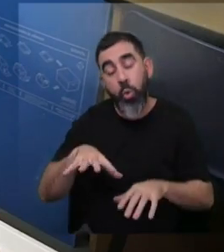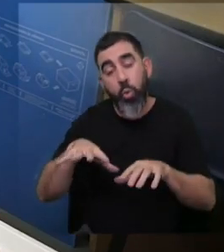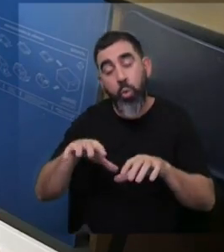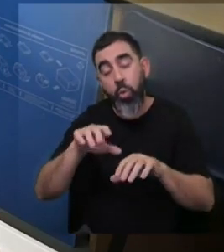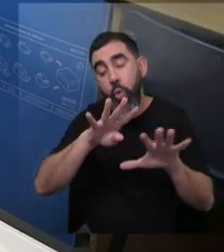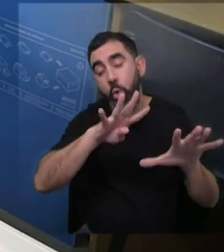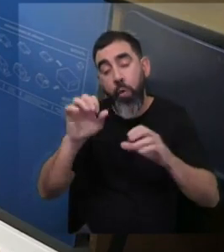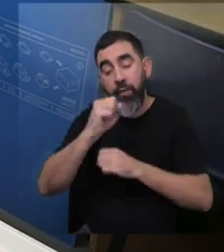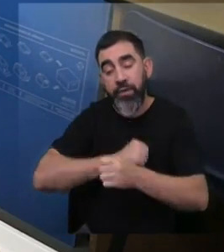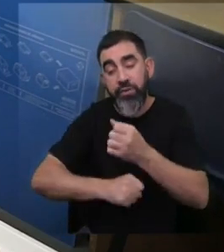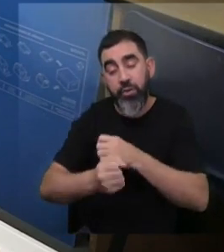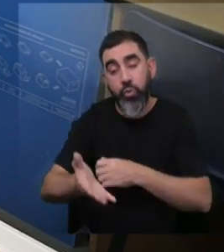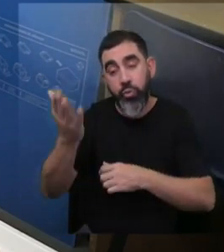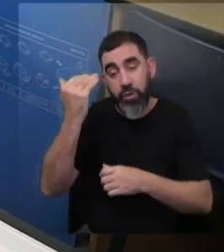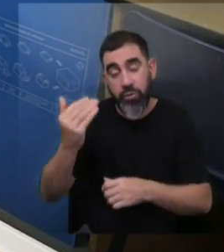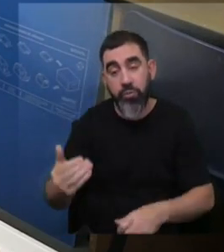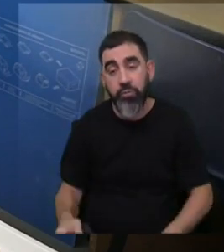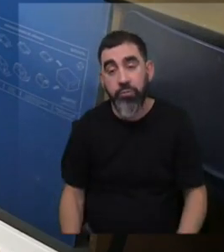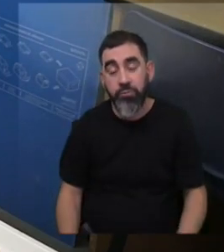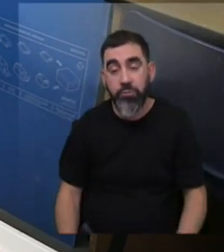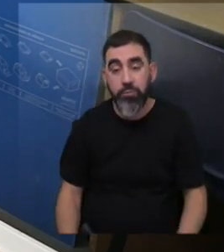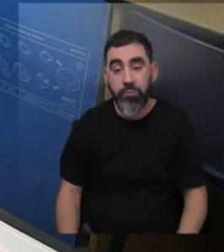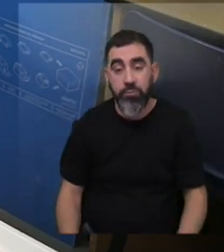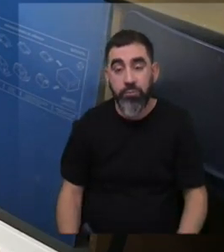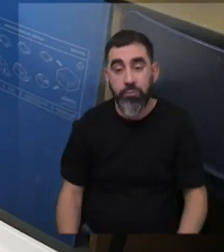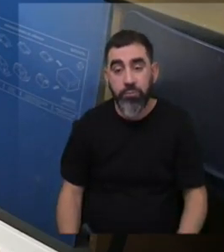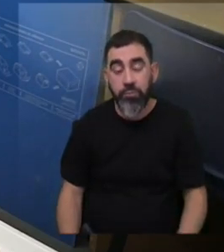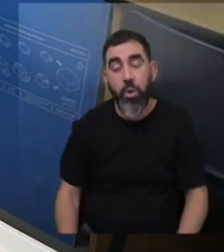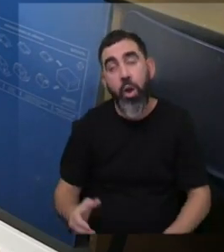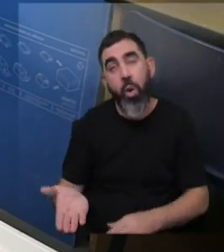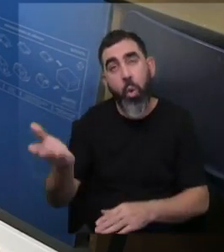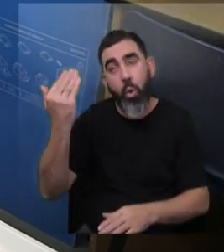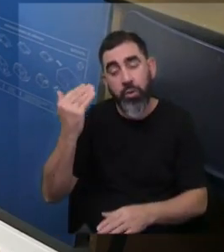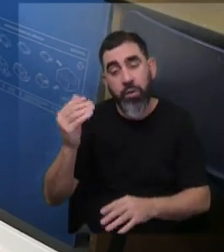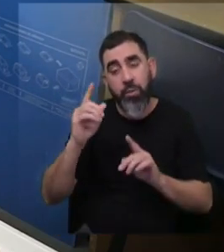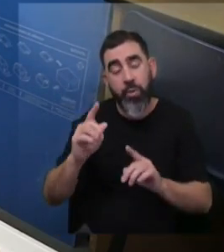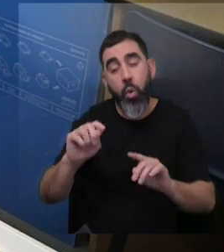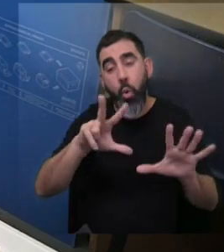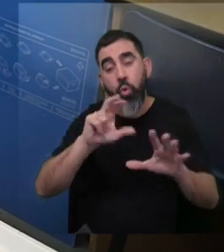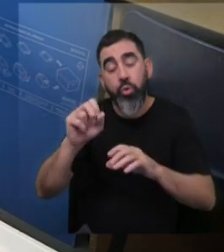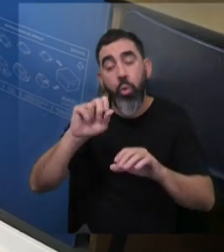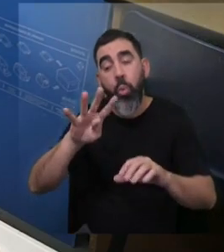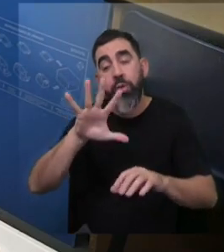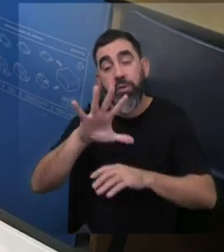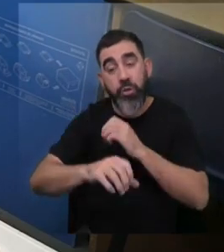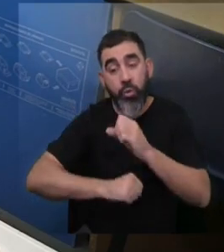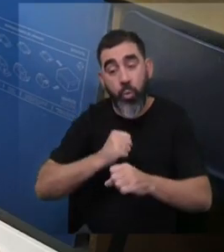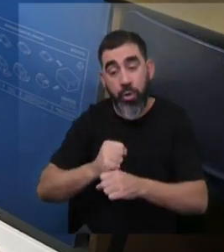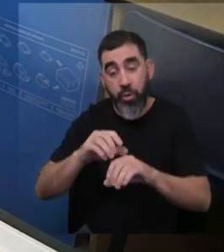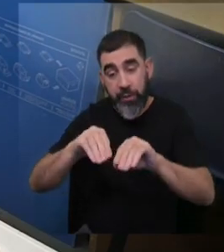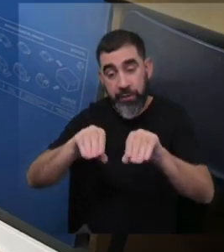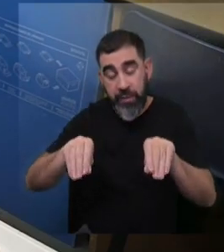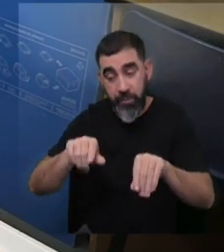900 años antes del presente, otra de 845, que es esta cerámica